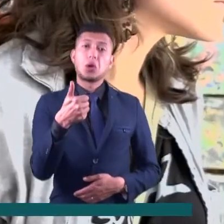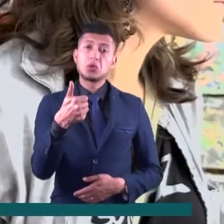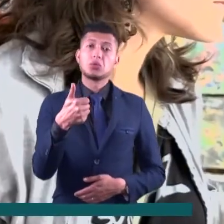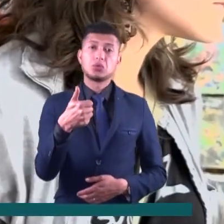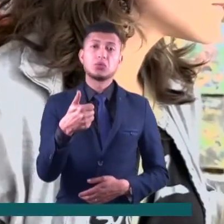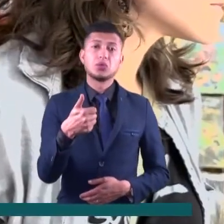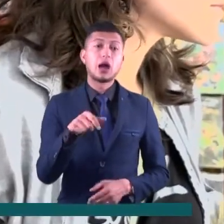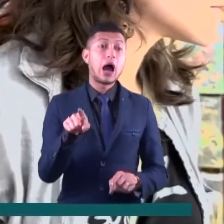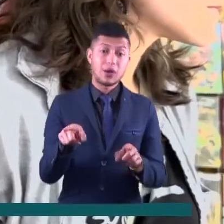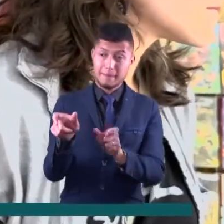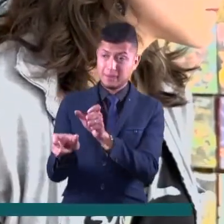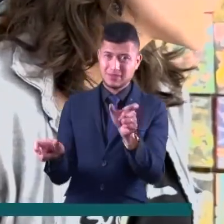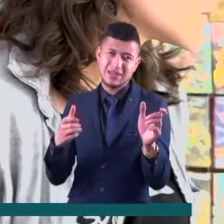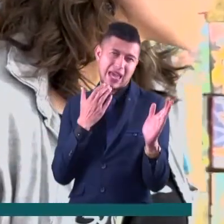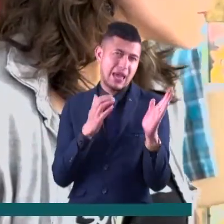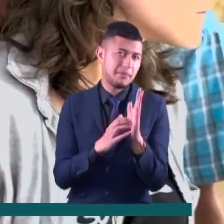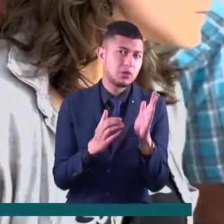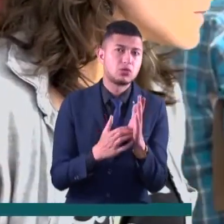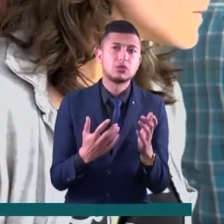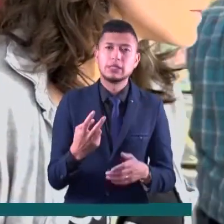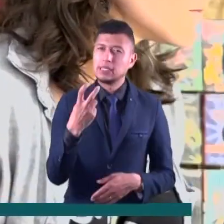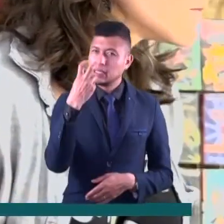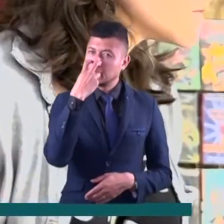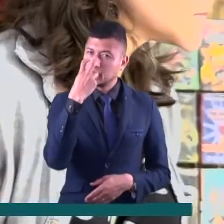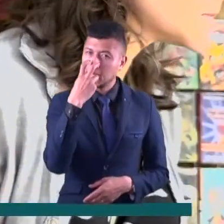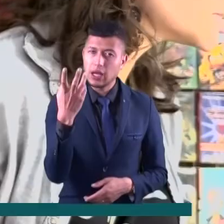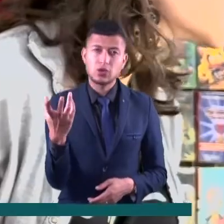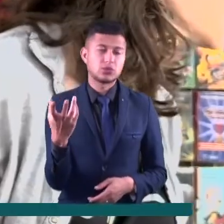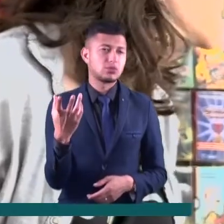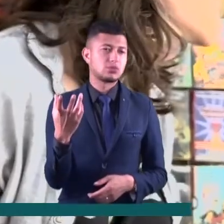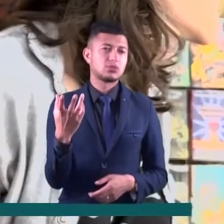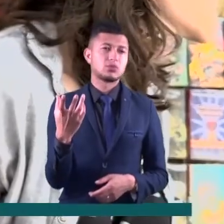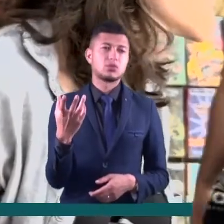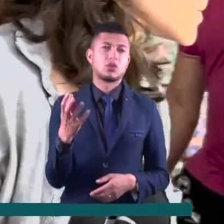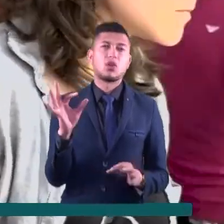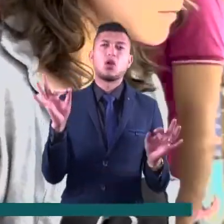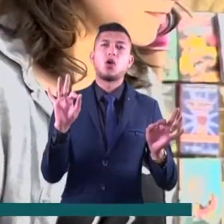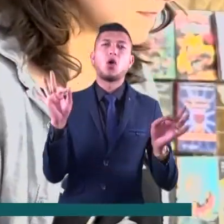bueno, porque hay personas, por ejemplo, que no ven y